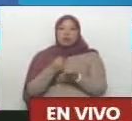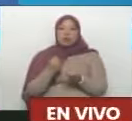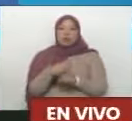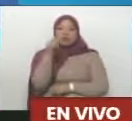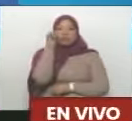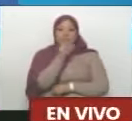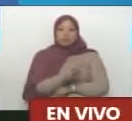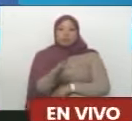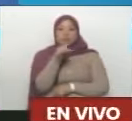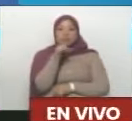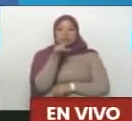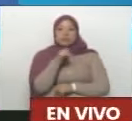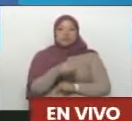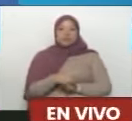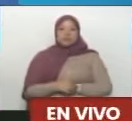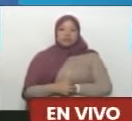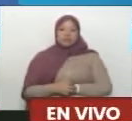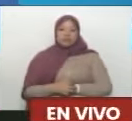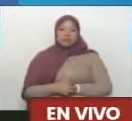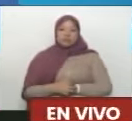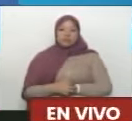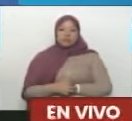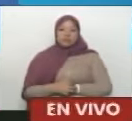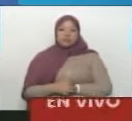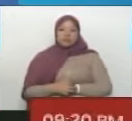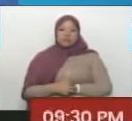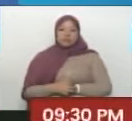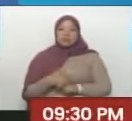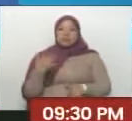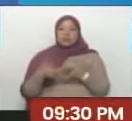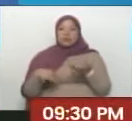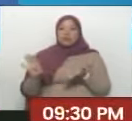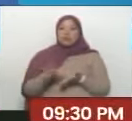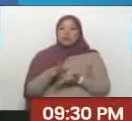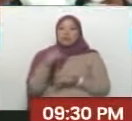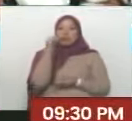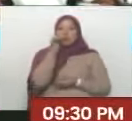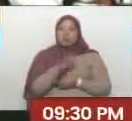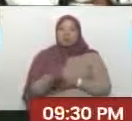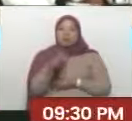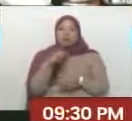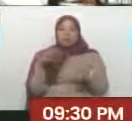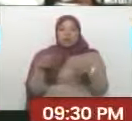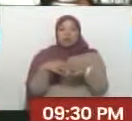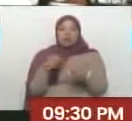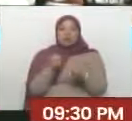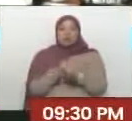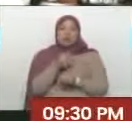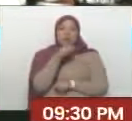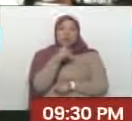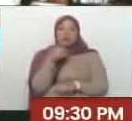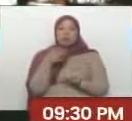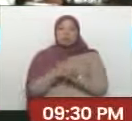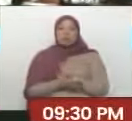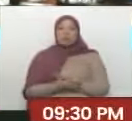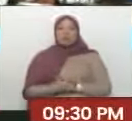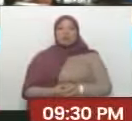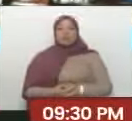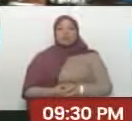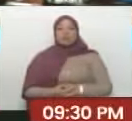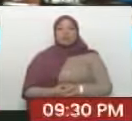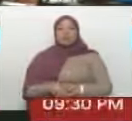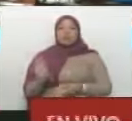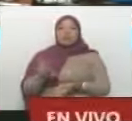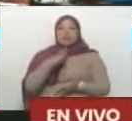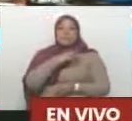las redes sociales desde la cultura, desde lo local, desde el territorio, desde el grupo, desde el movimiento, desde